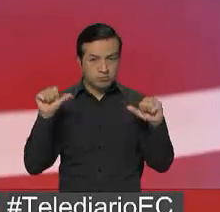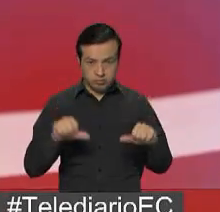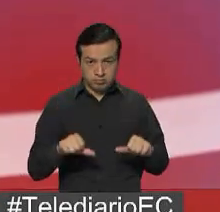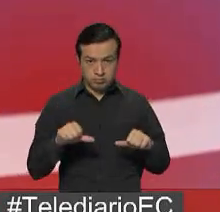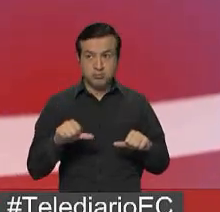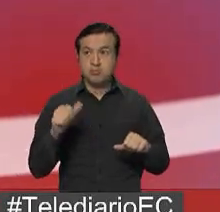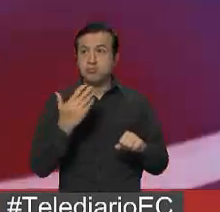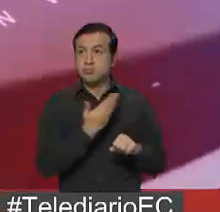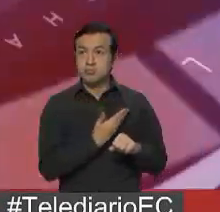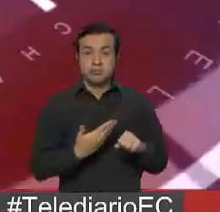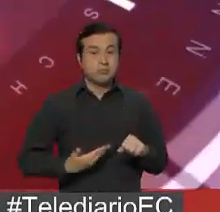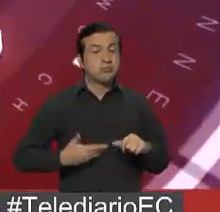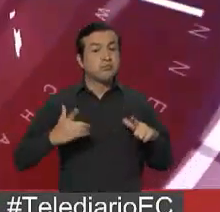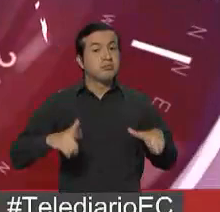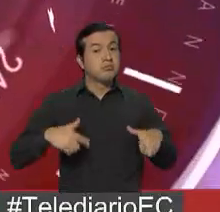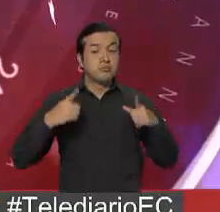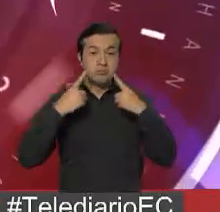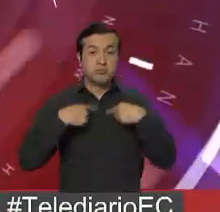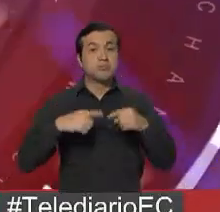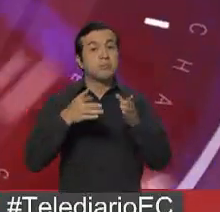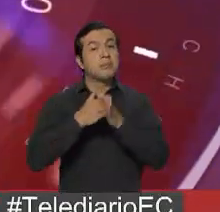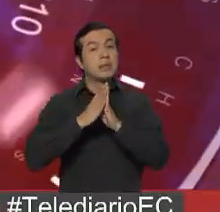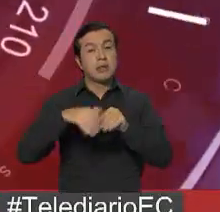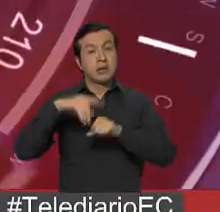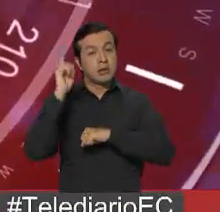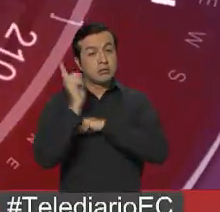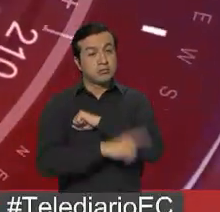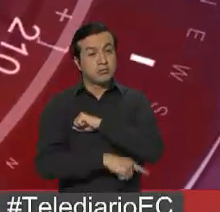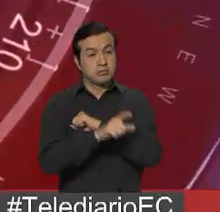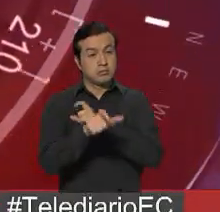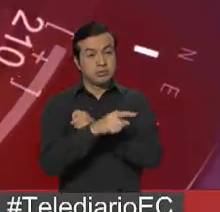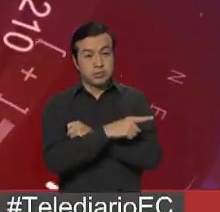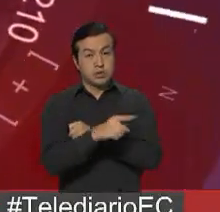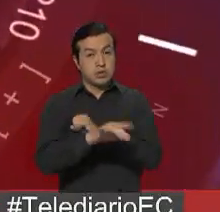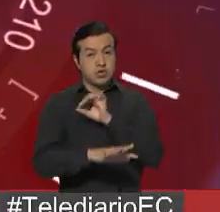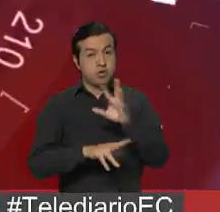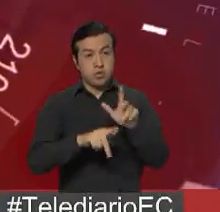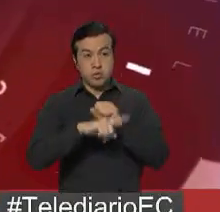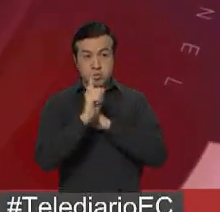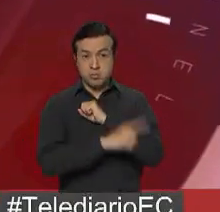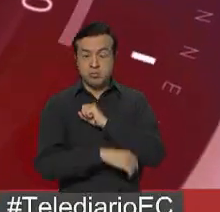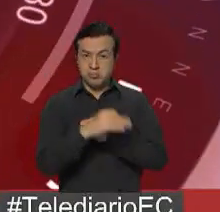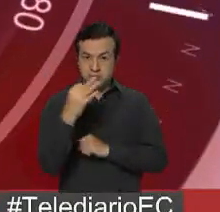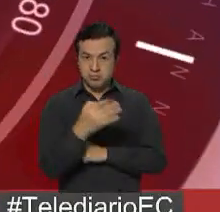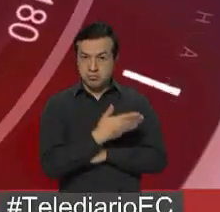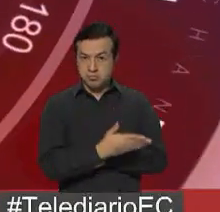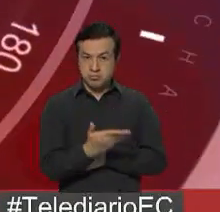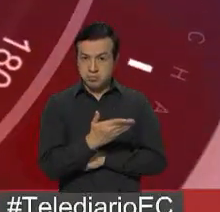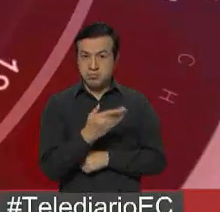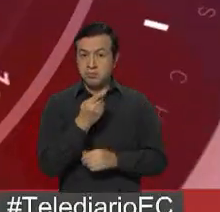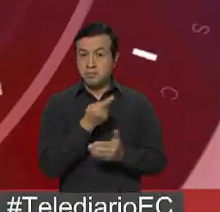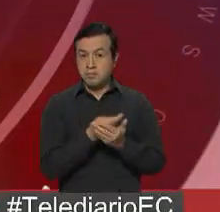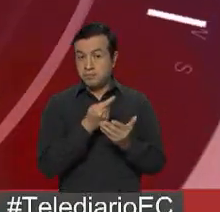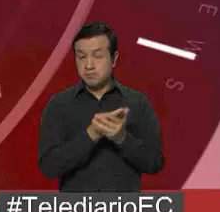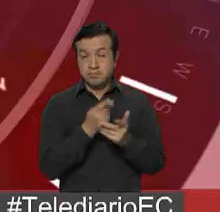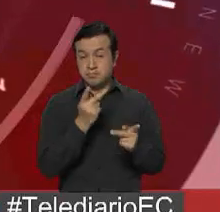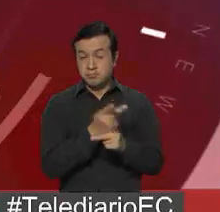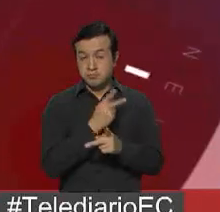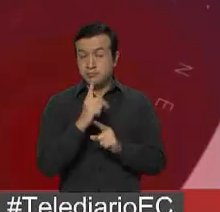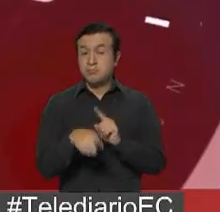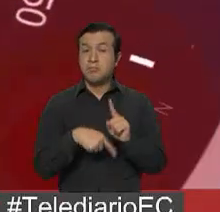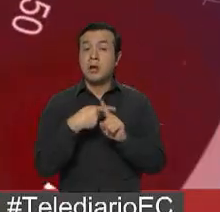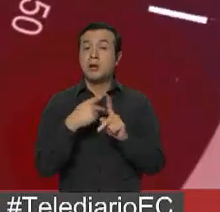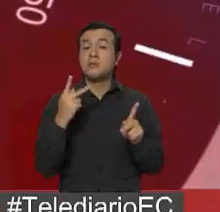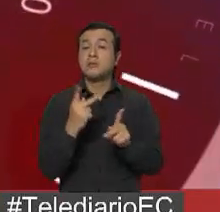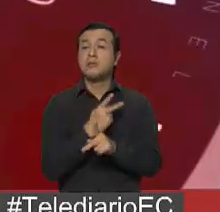el presidente lenin moreno pidió todo el peso de la justicia para quienes roban dineros públicos en compras de insumos médicos y más grave